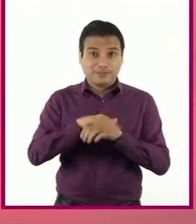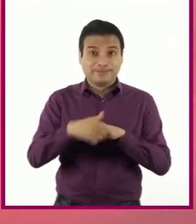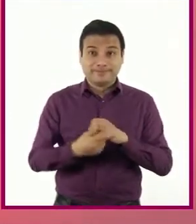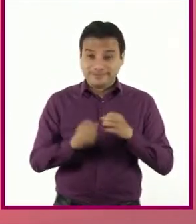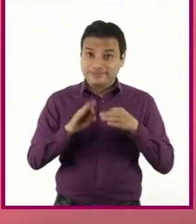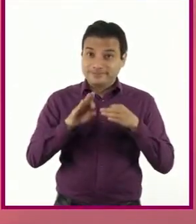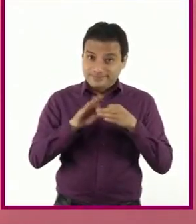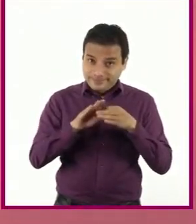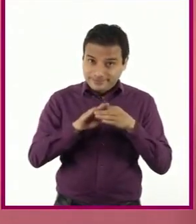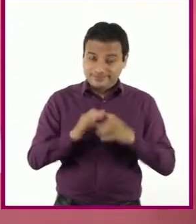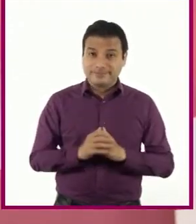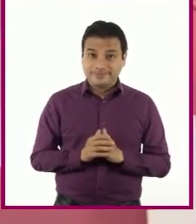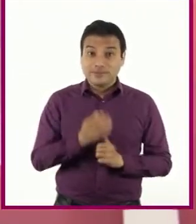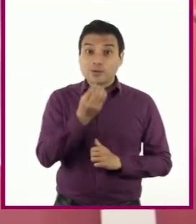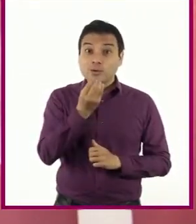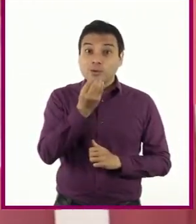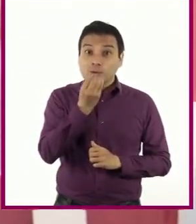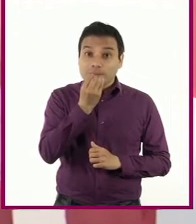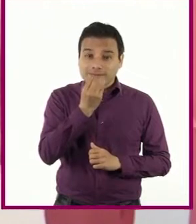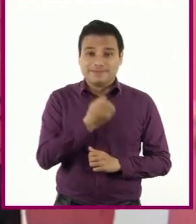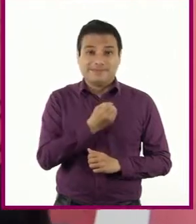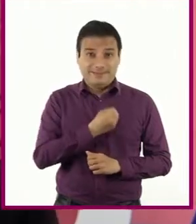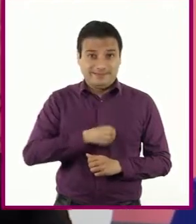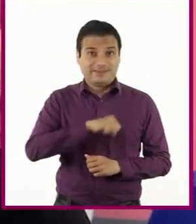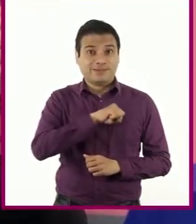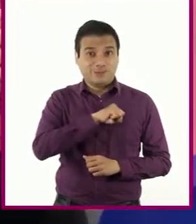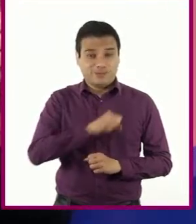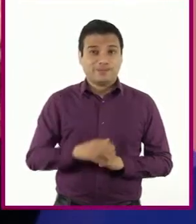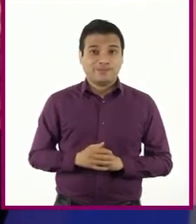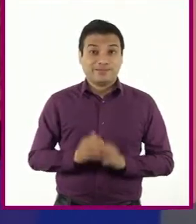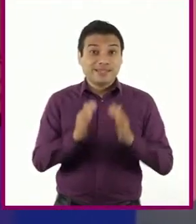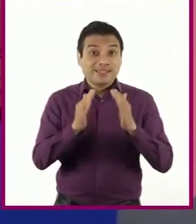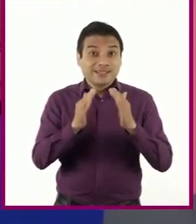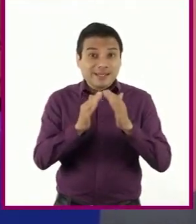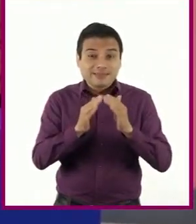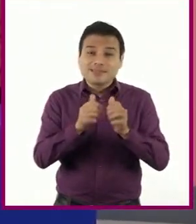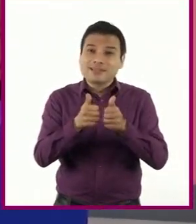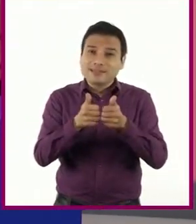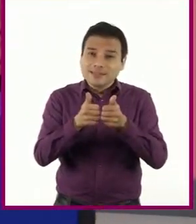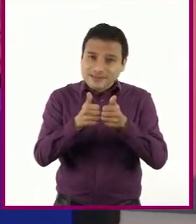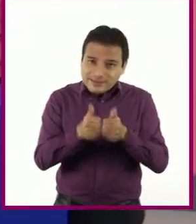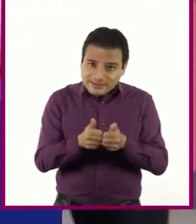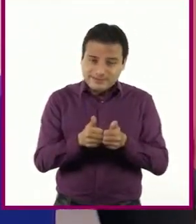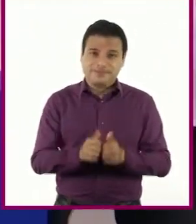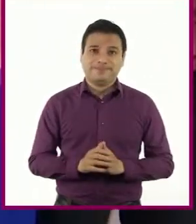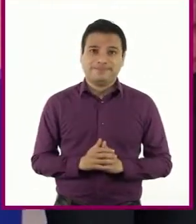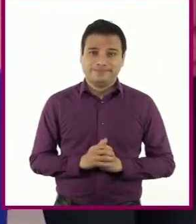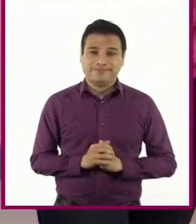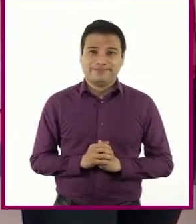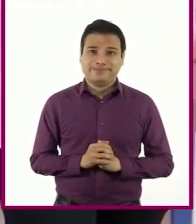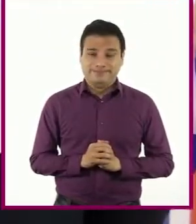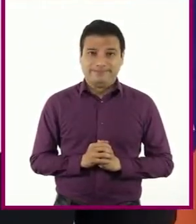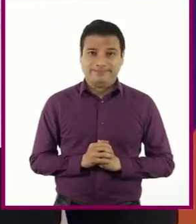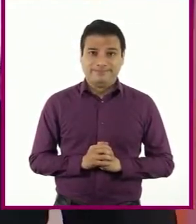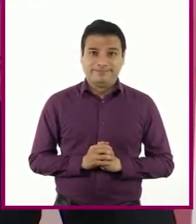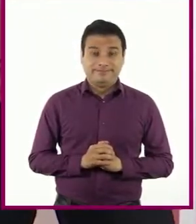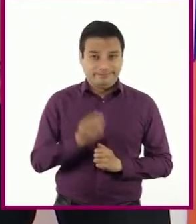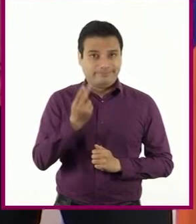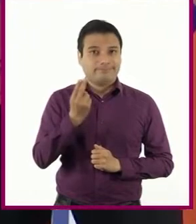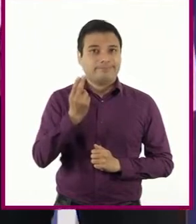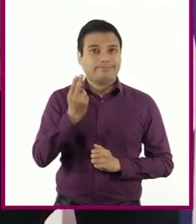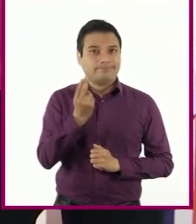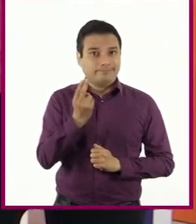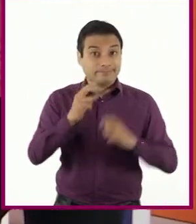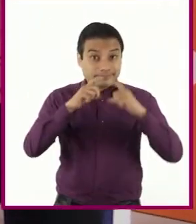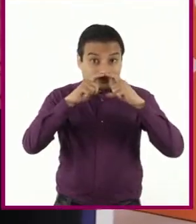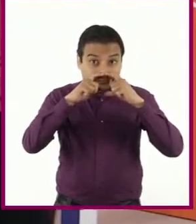y alimentándose sanamente. Eviten salir de casa salvo que sea muy necesario. No olviden usar de manera